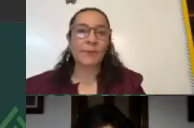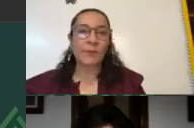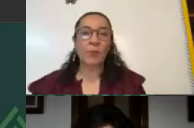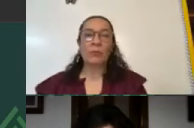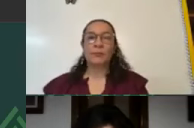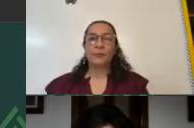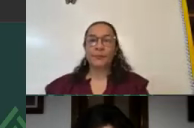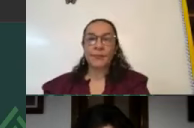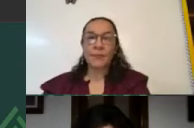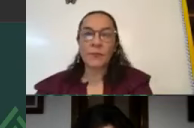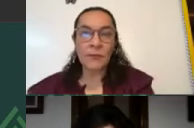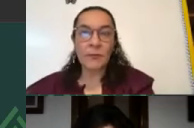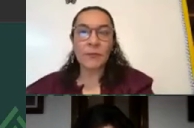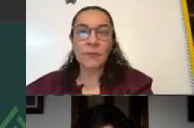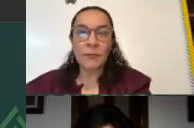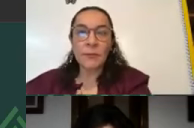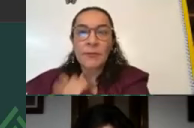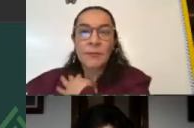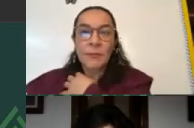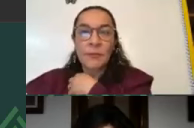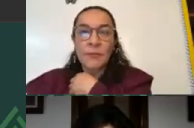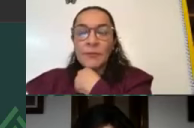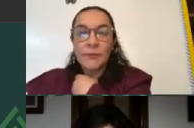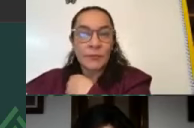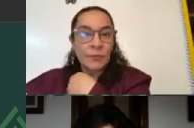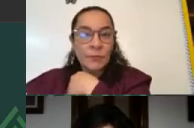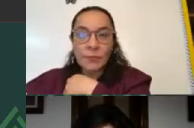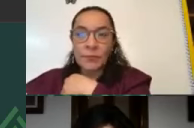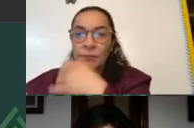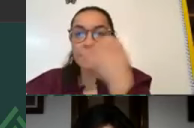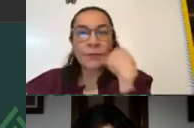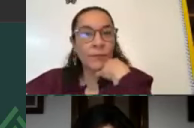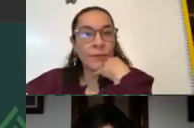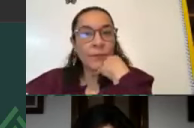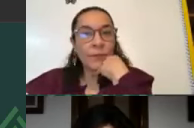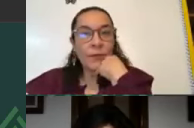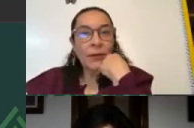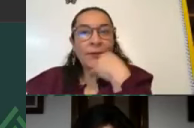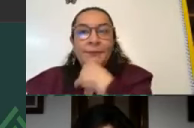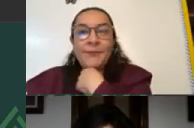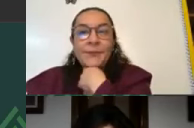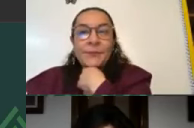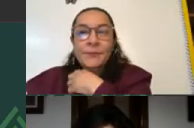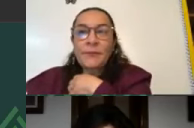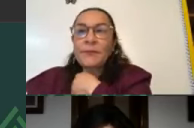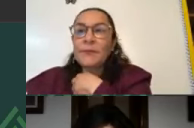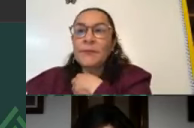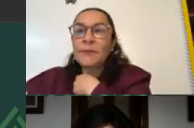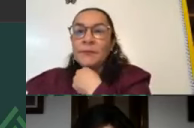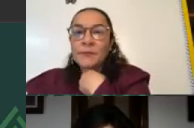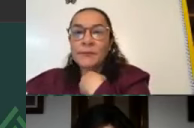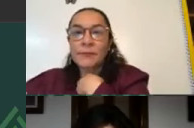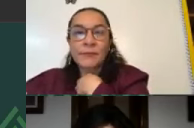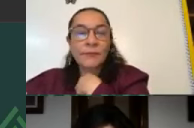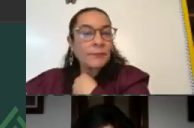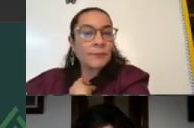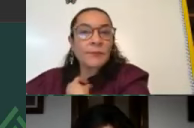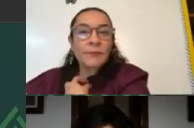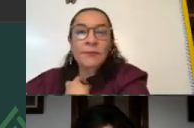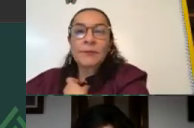del procedimiento administrativo resarcitorio mediante la utilización de medios electrónicos, adicionando a tal